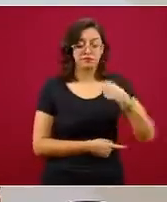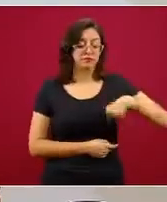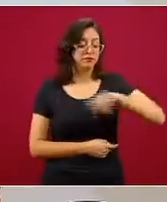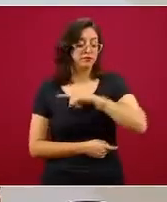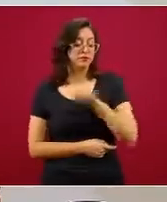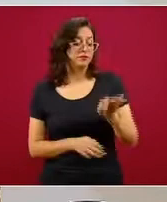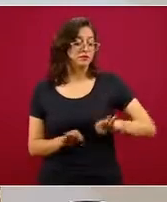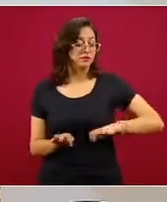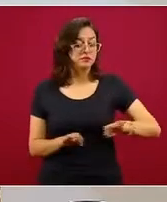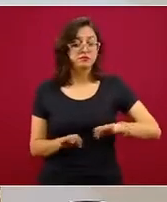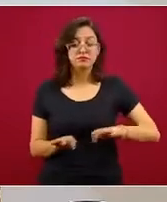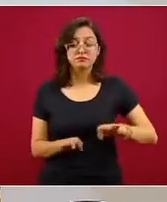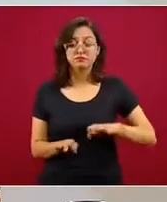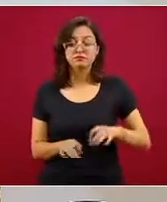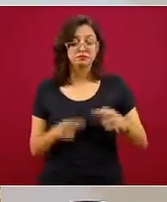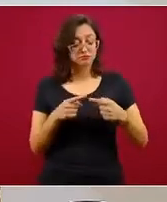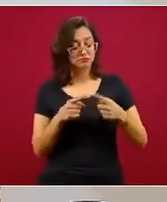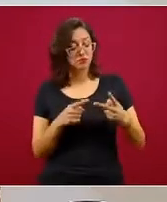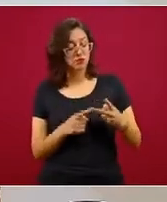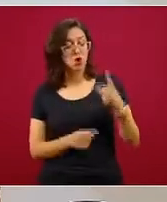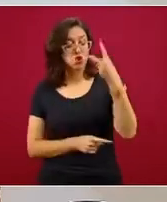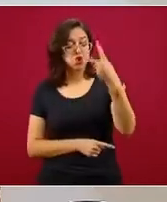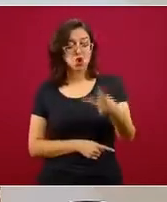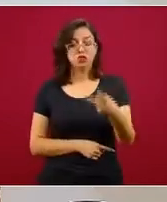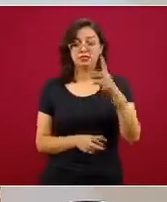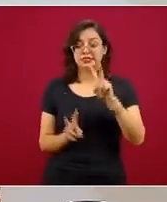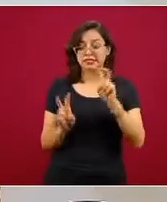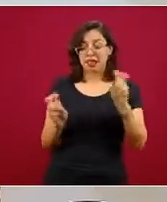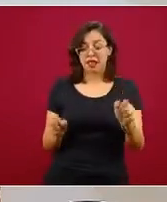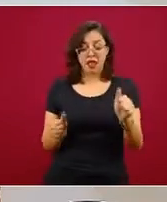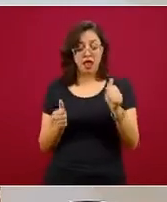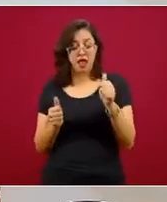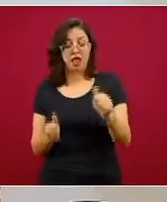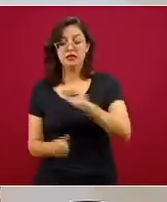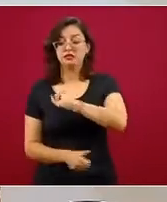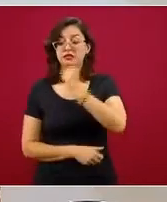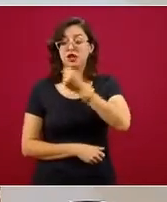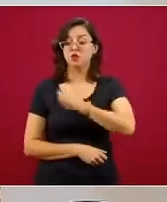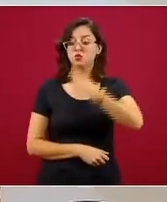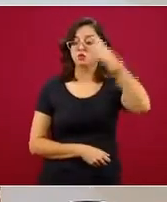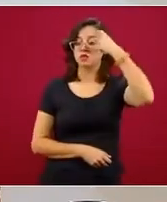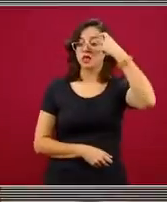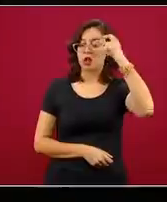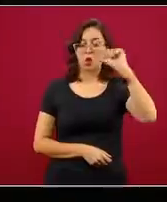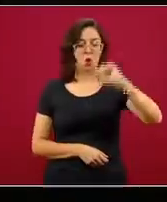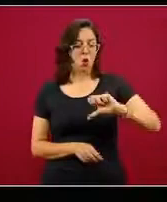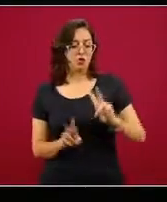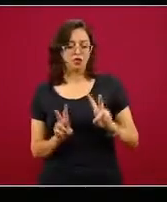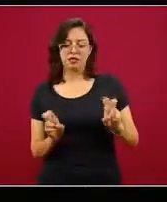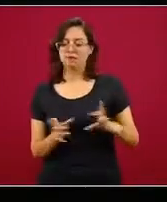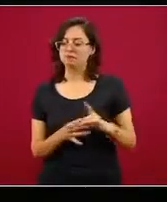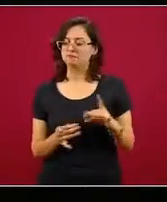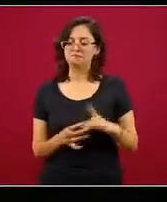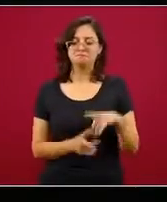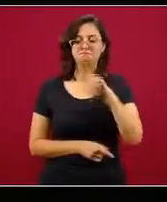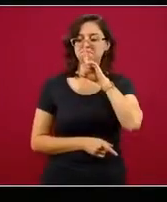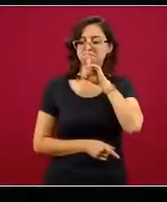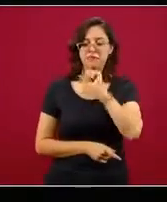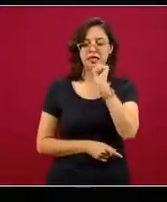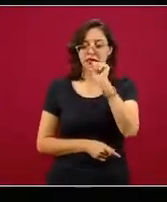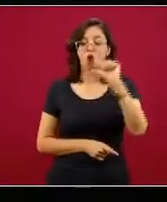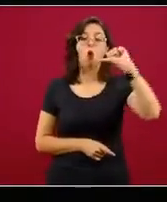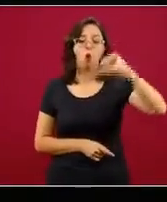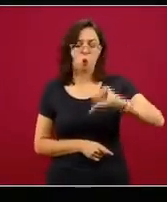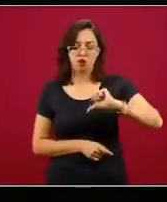múltiples asuntos en estos dos. Respecto a la salud mental, no diré nada hoy, en cualquier momento lo retomamos.